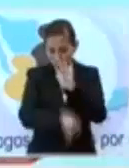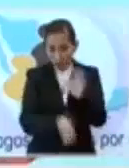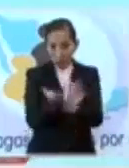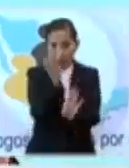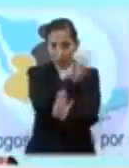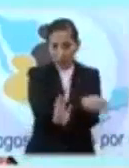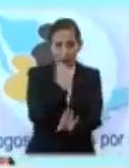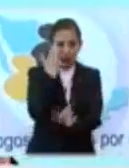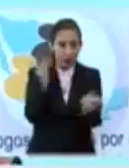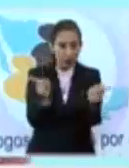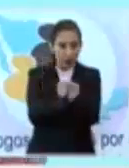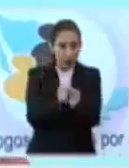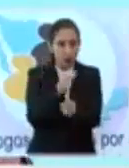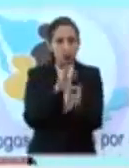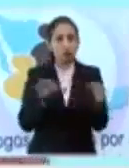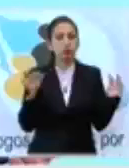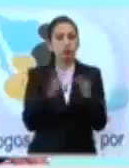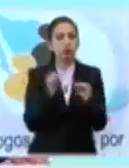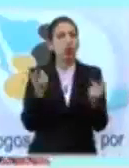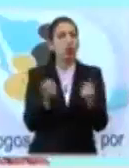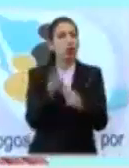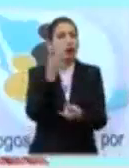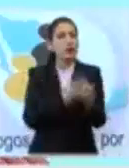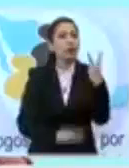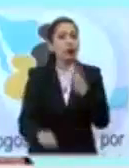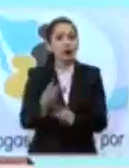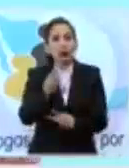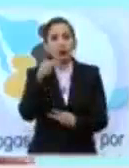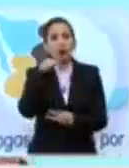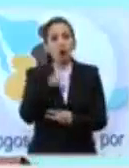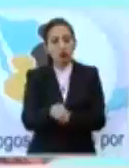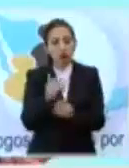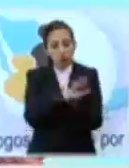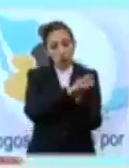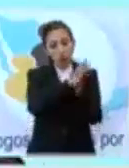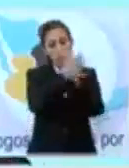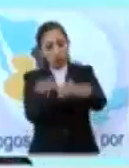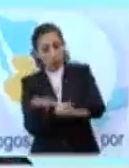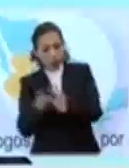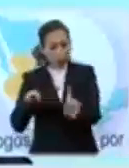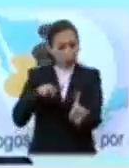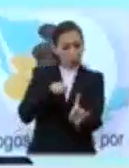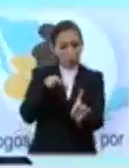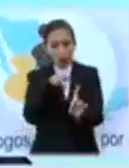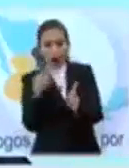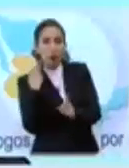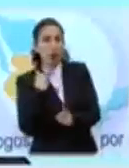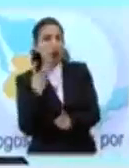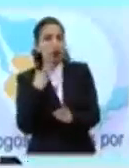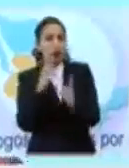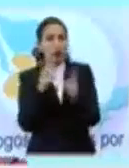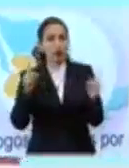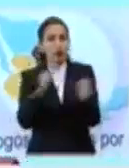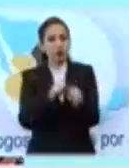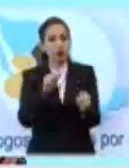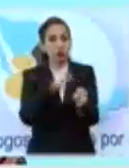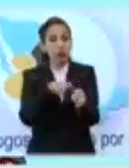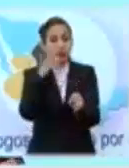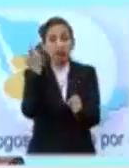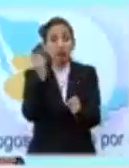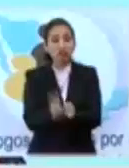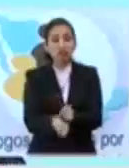muy brevemente comentar de dónde venimos en términos de la evolución del enfoque o de la política de desarrollo social, y esto